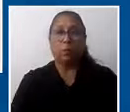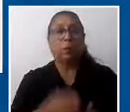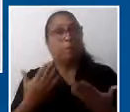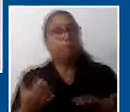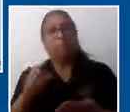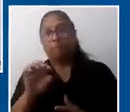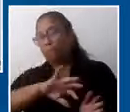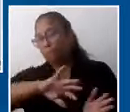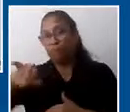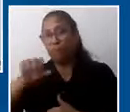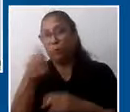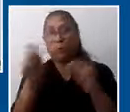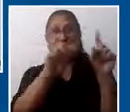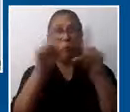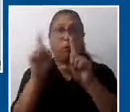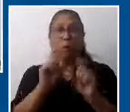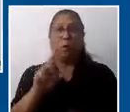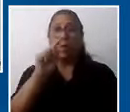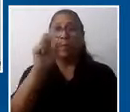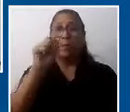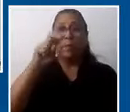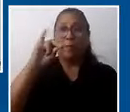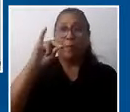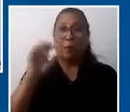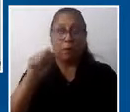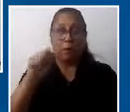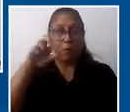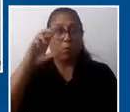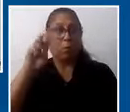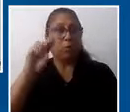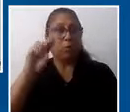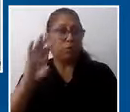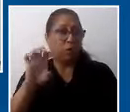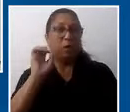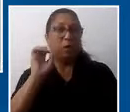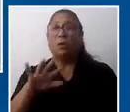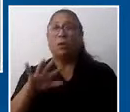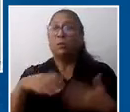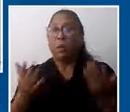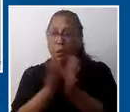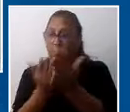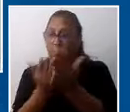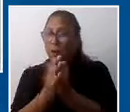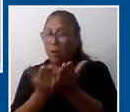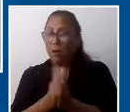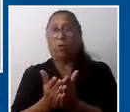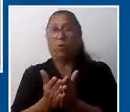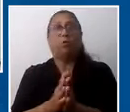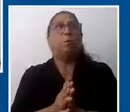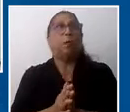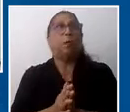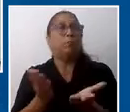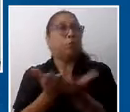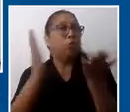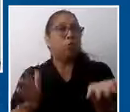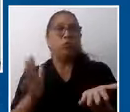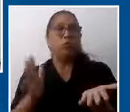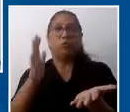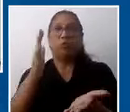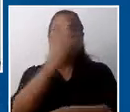Tenemos otra pregunta de Tania Ponce. En caso de textos educativos para estudiantes con discapacidad, ¿el